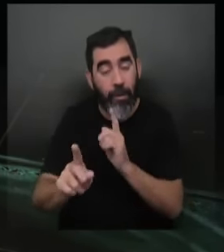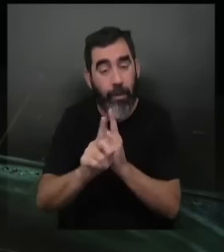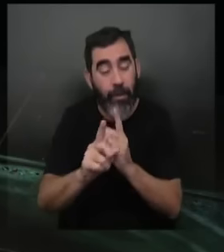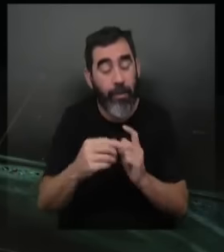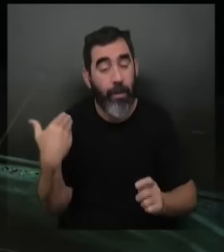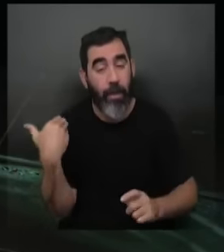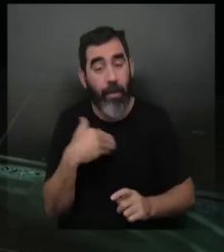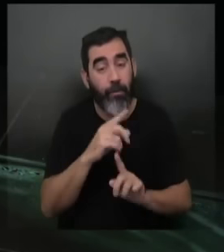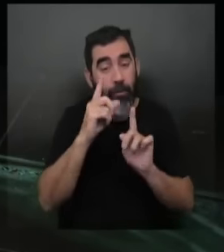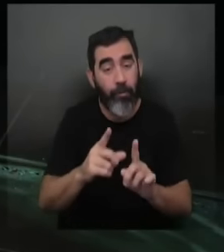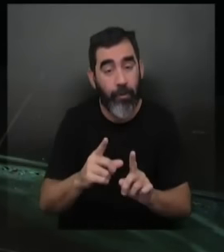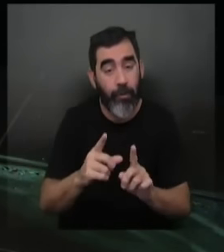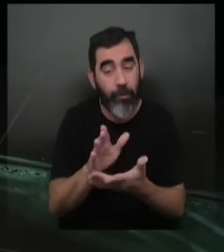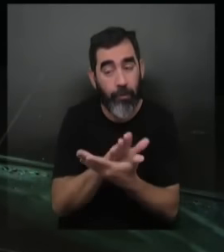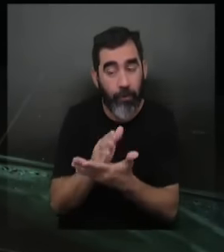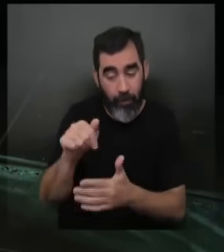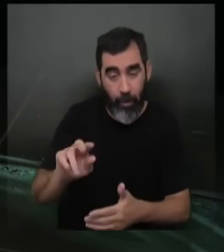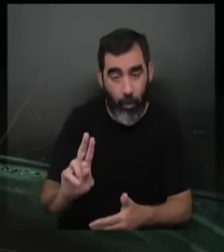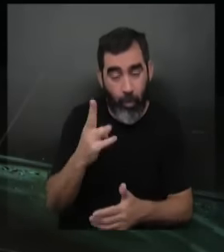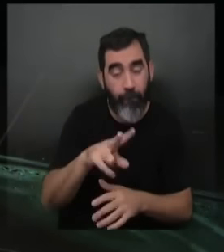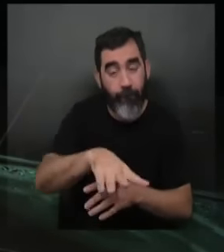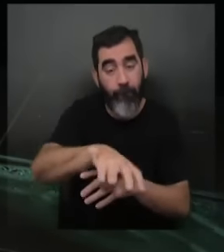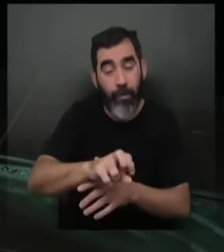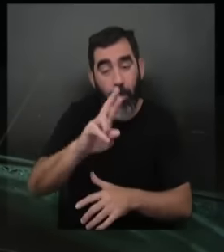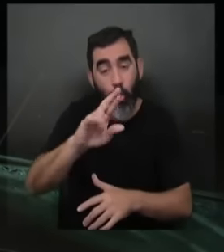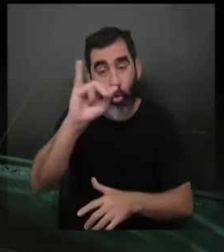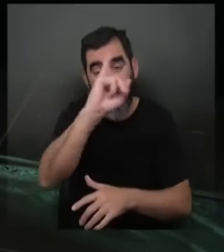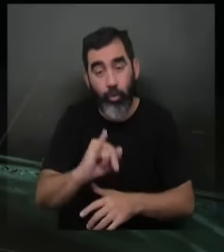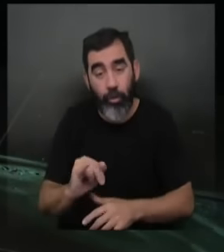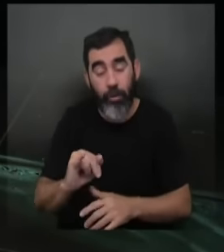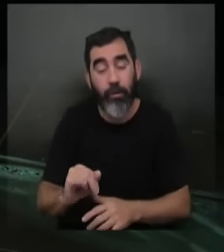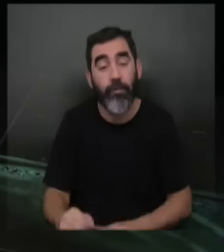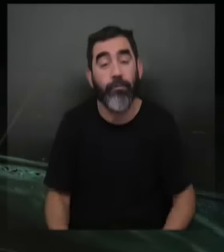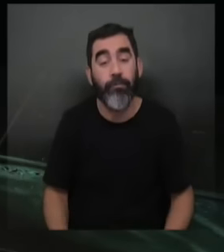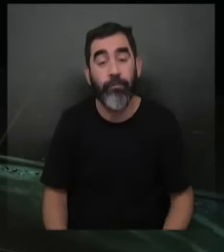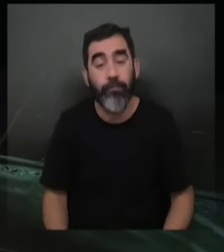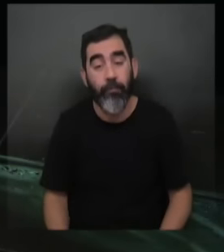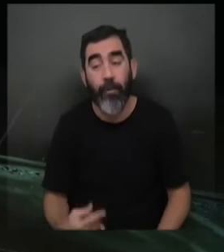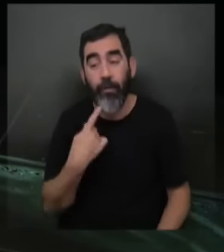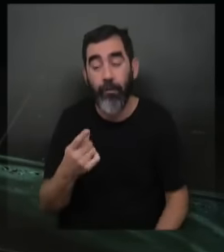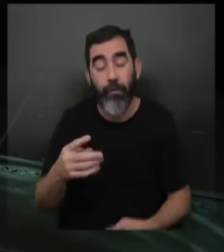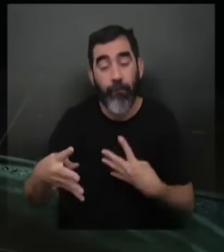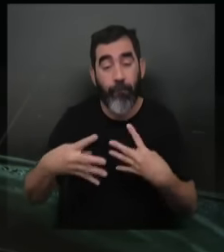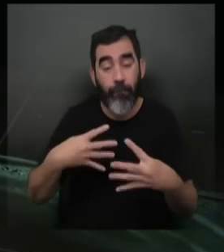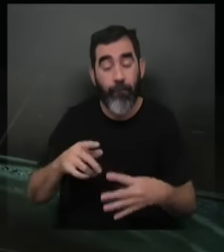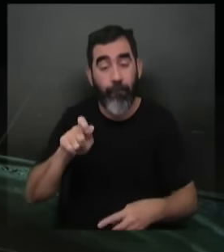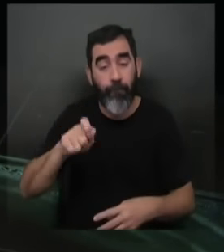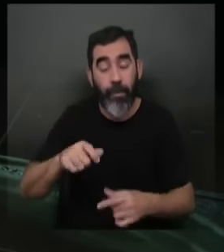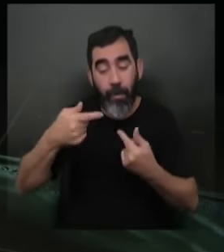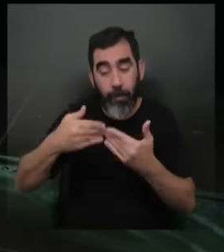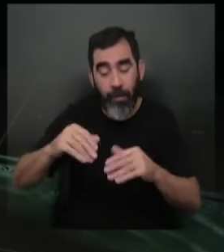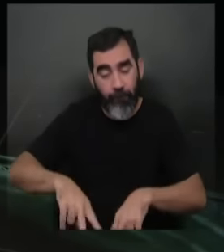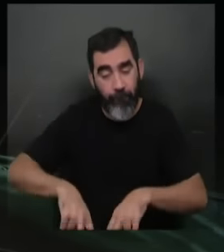Argentina y también a intermediarios locales el fiscal Enrique Rodríguez le dijo a mbd noticias que luego de la feria judicial comenzará